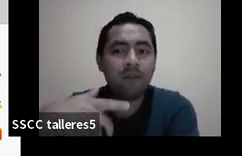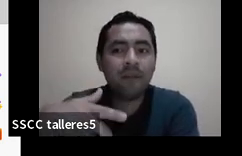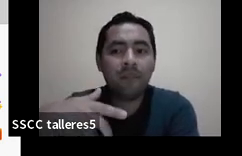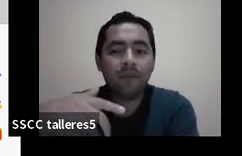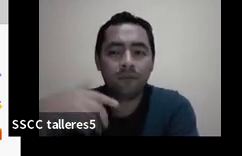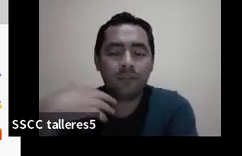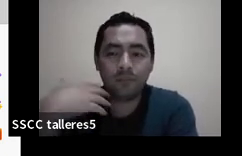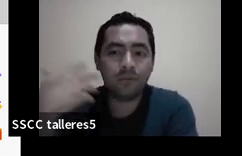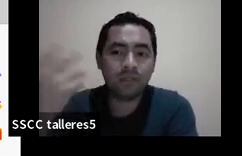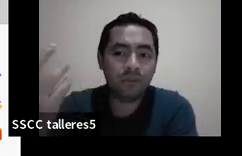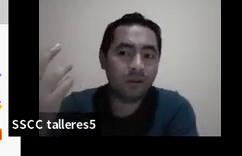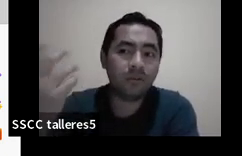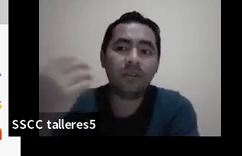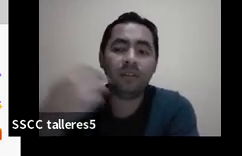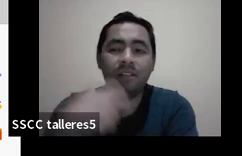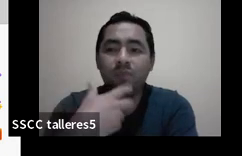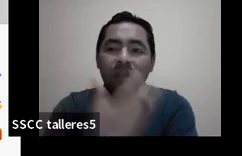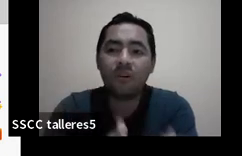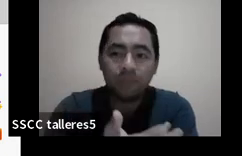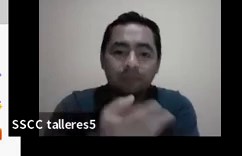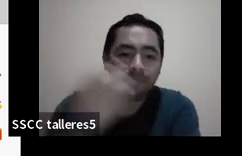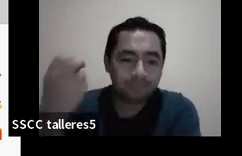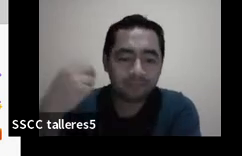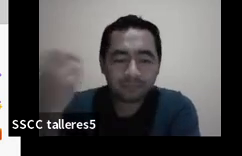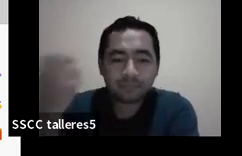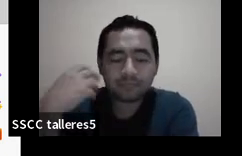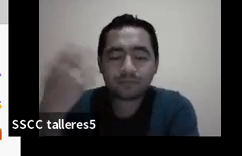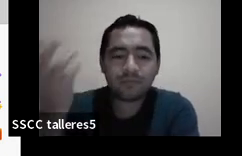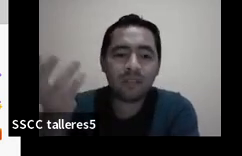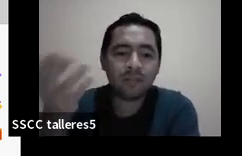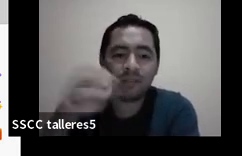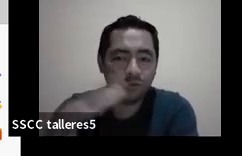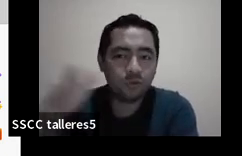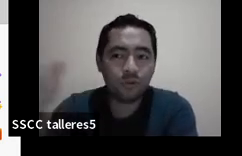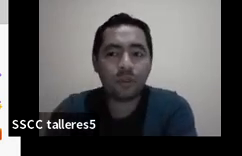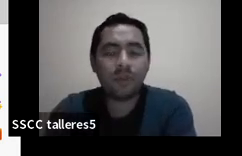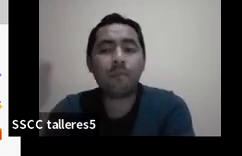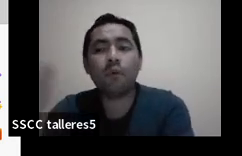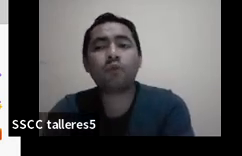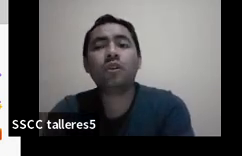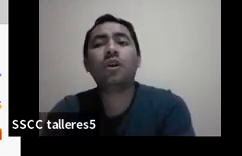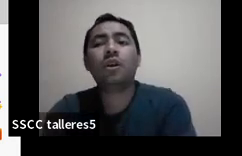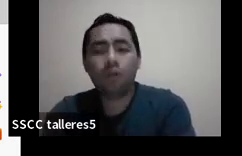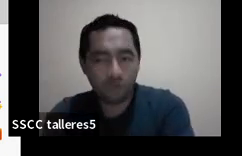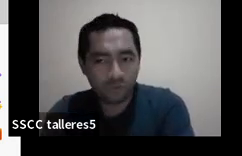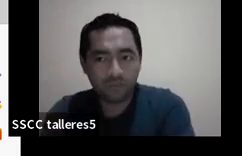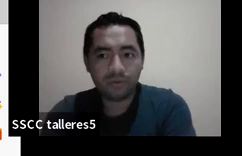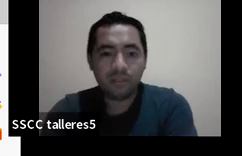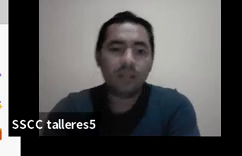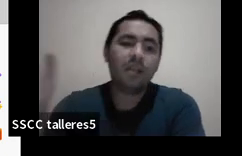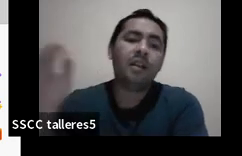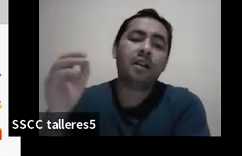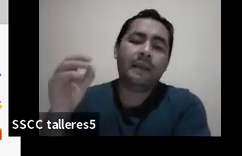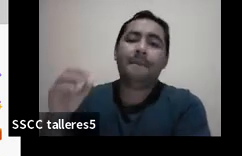te siguen hablando, ¿no? Tú le preguntas una cosa y te responden otra. Entonces son sordos también